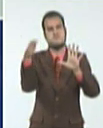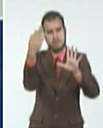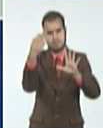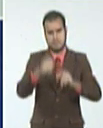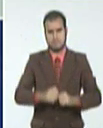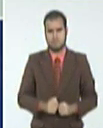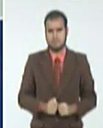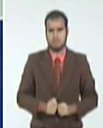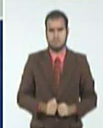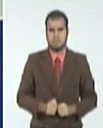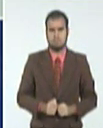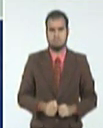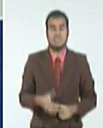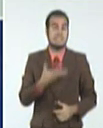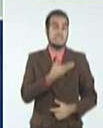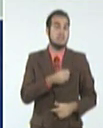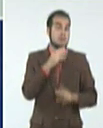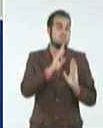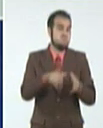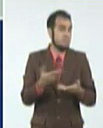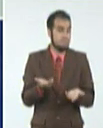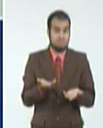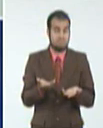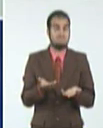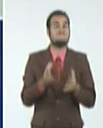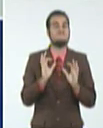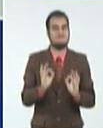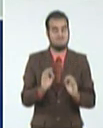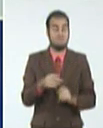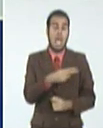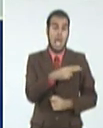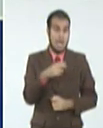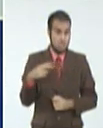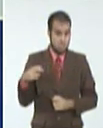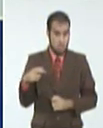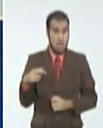fallecidos, Indonesia sí, en primer lugar,